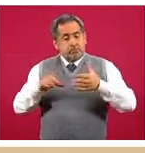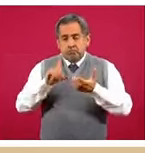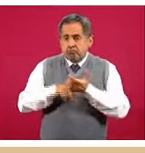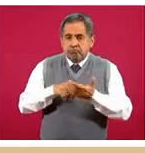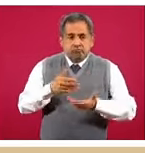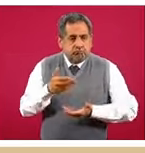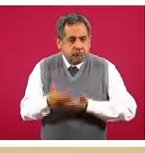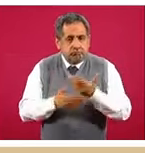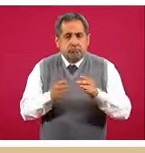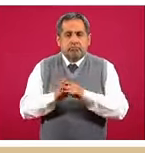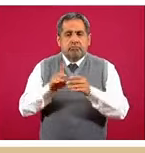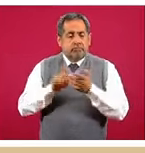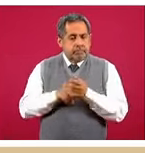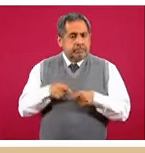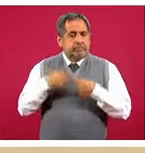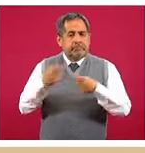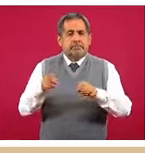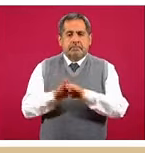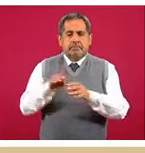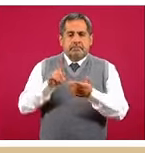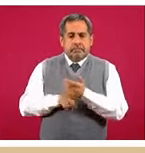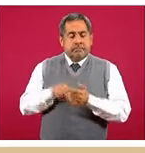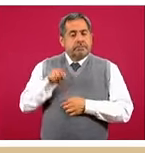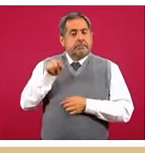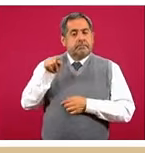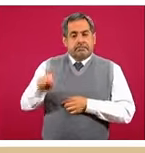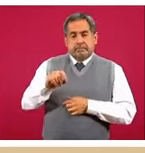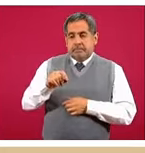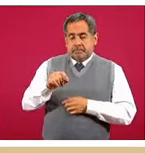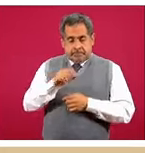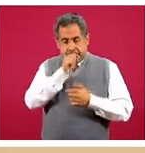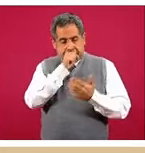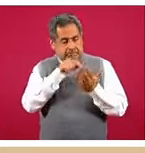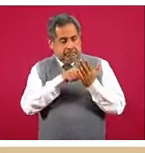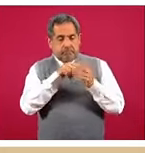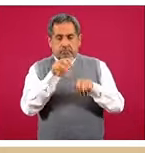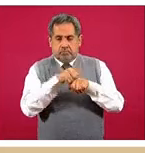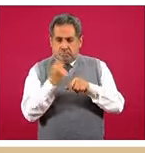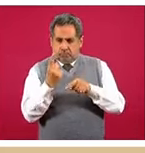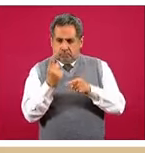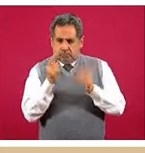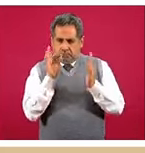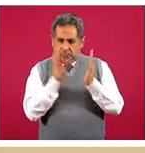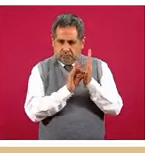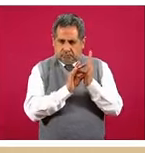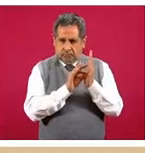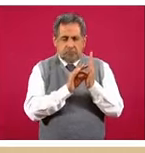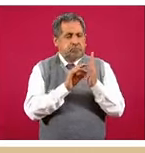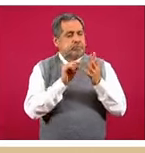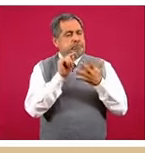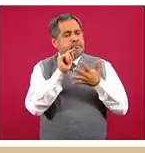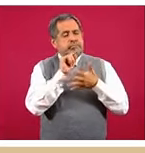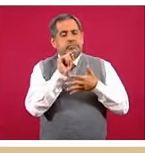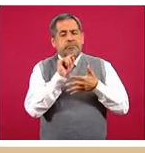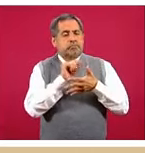comparte un documento en donde dice, en el indicador 1 usted tiene